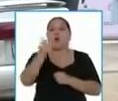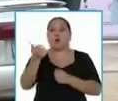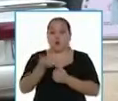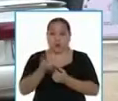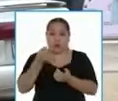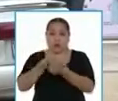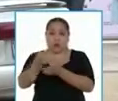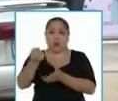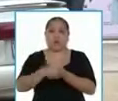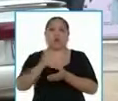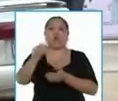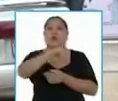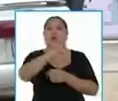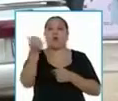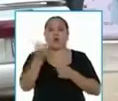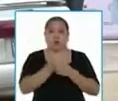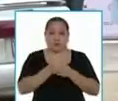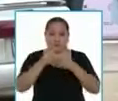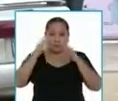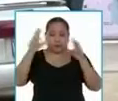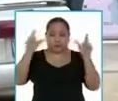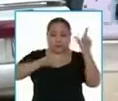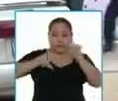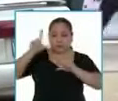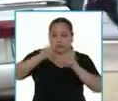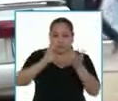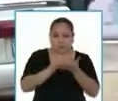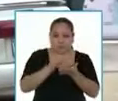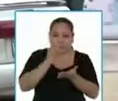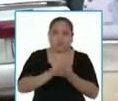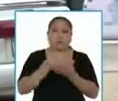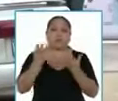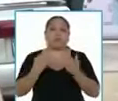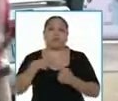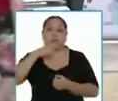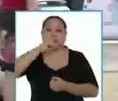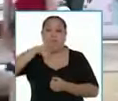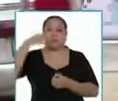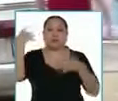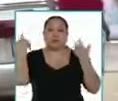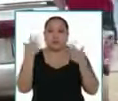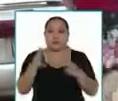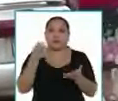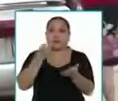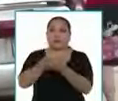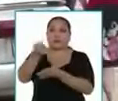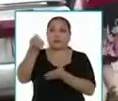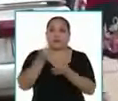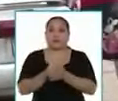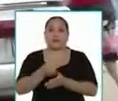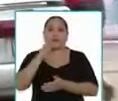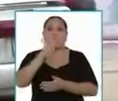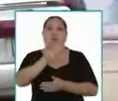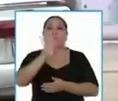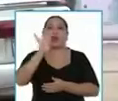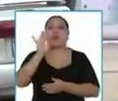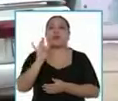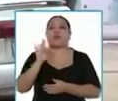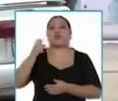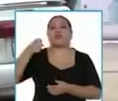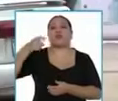adquirido de otros laboratorios. Solo quiero asegurarles que ya hemos adquirido